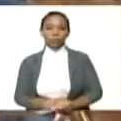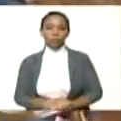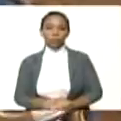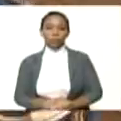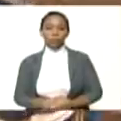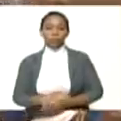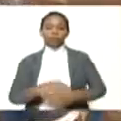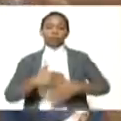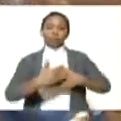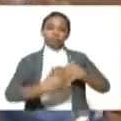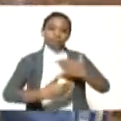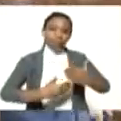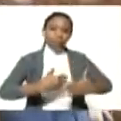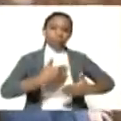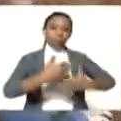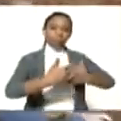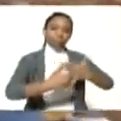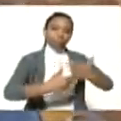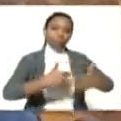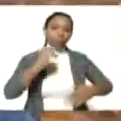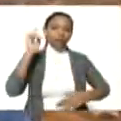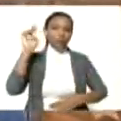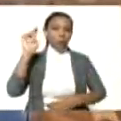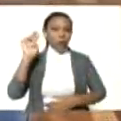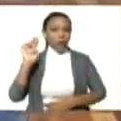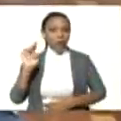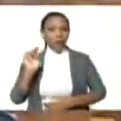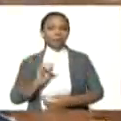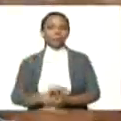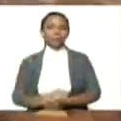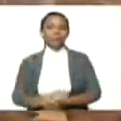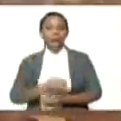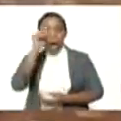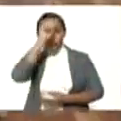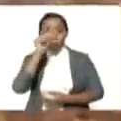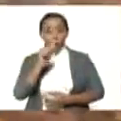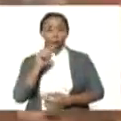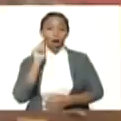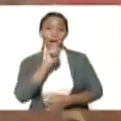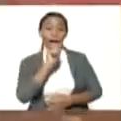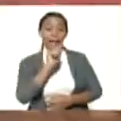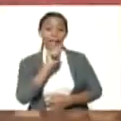Pasaron los días y para el domingo de esa semana,